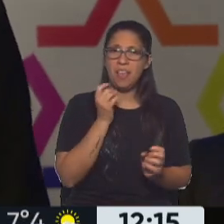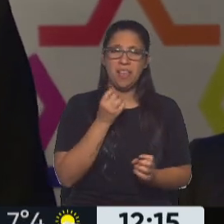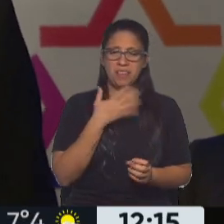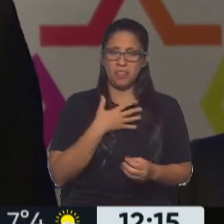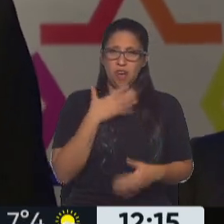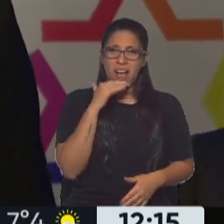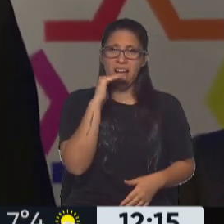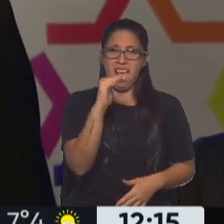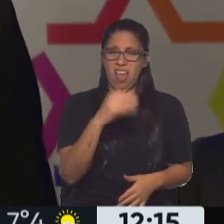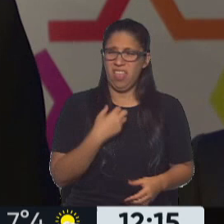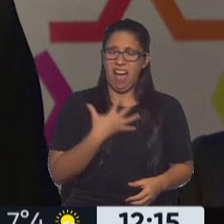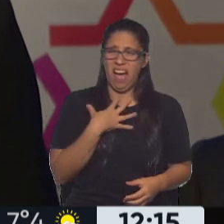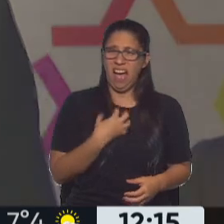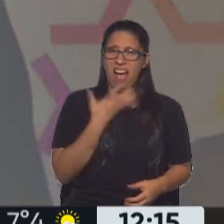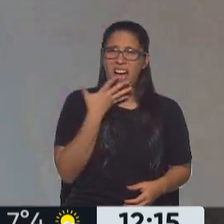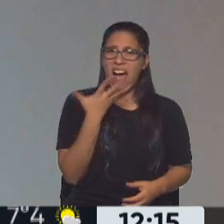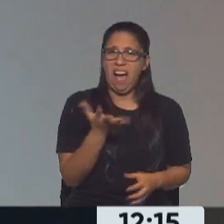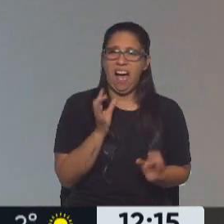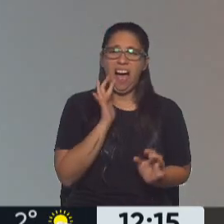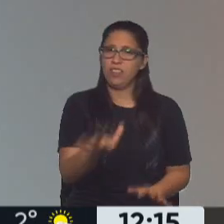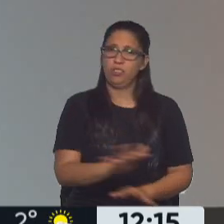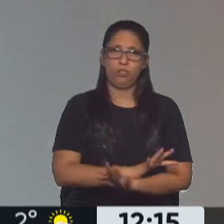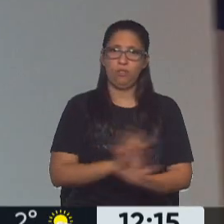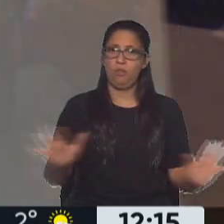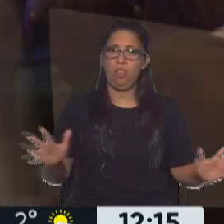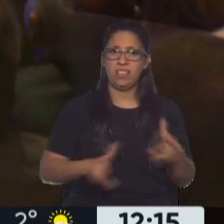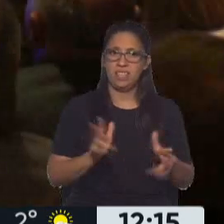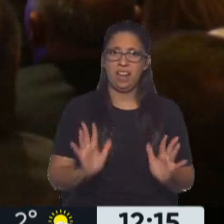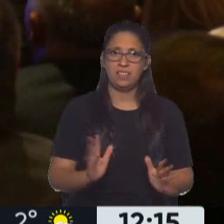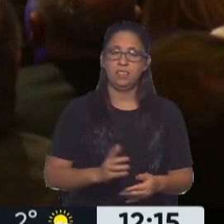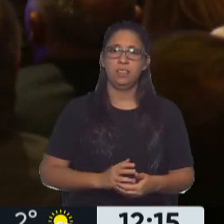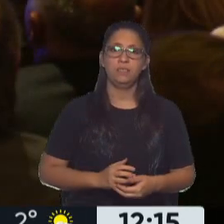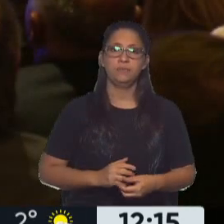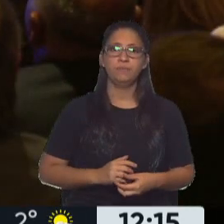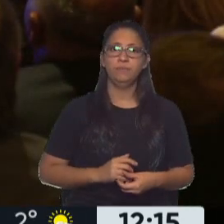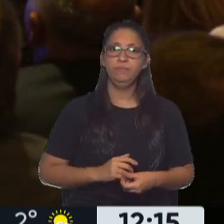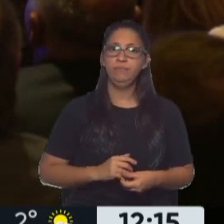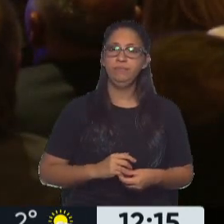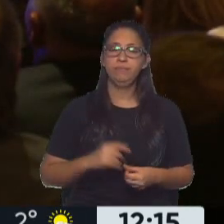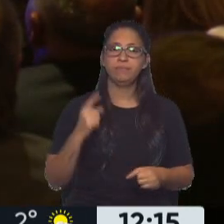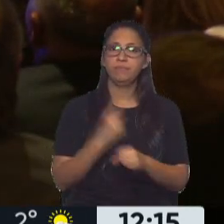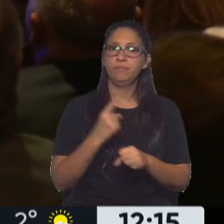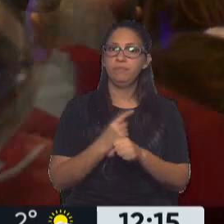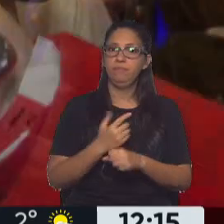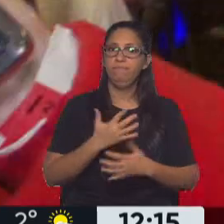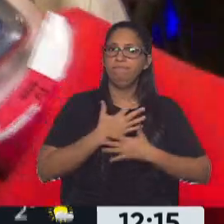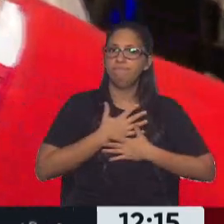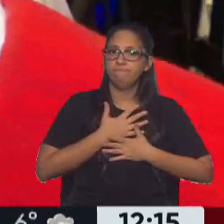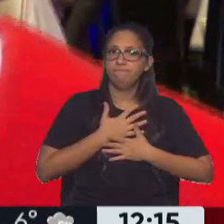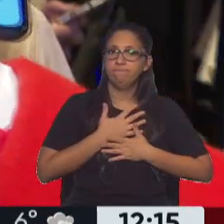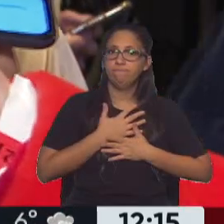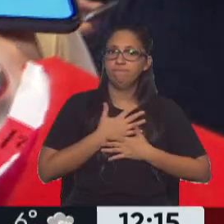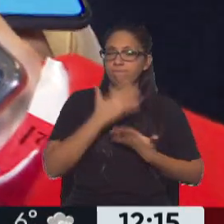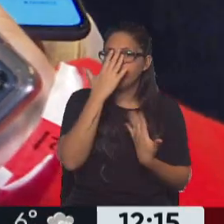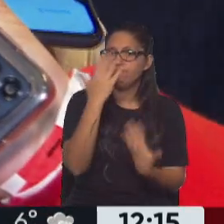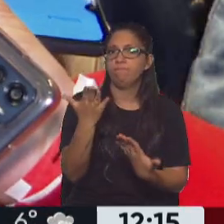parece que es un límite de la humanidad. Simplemente expresar mi solidaridad